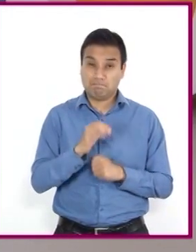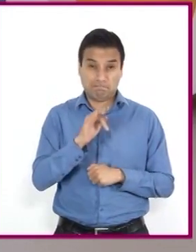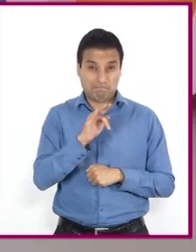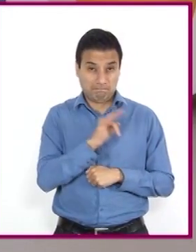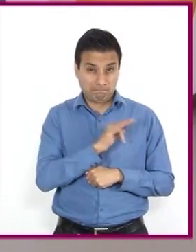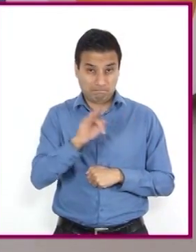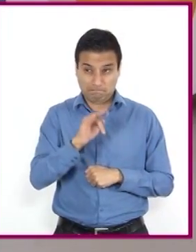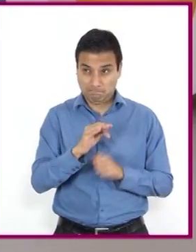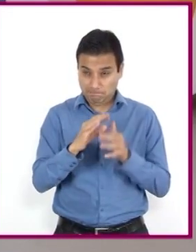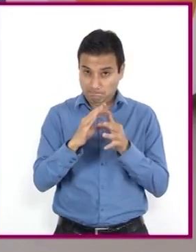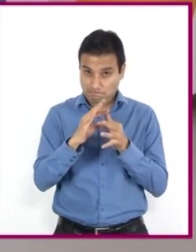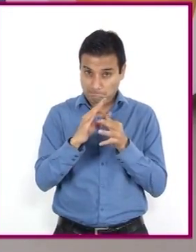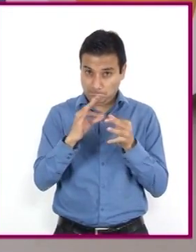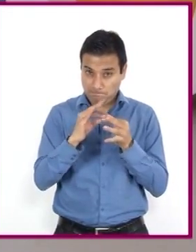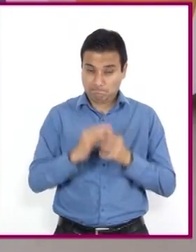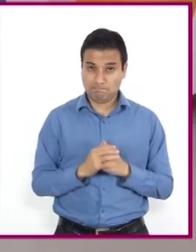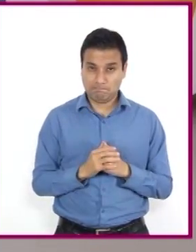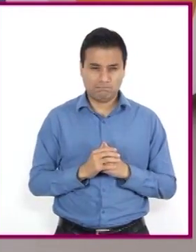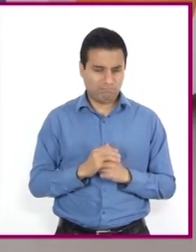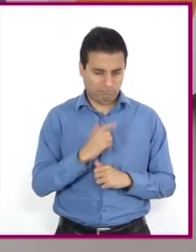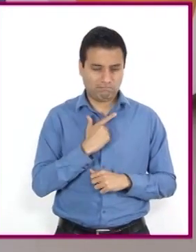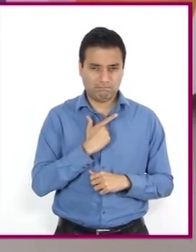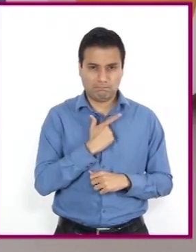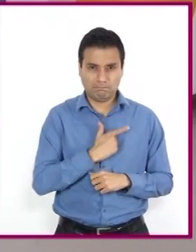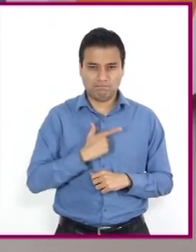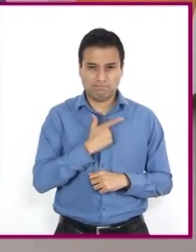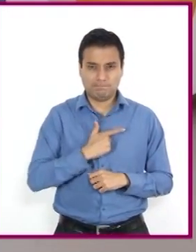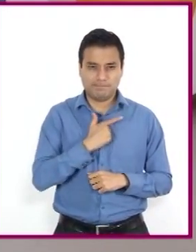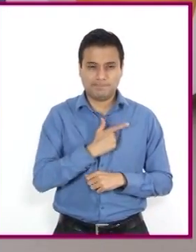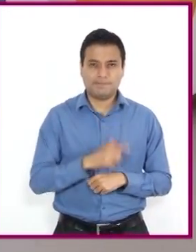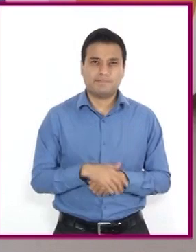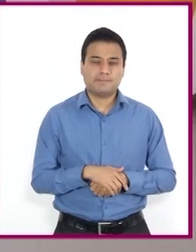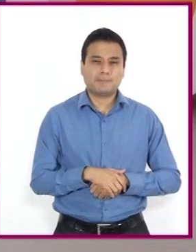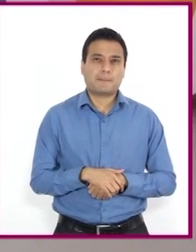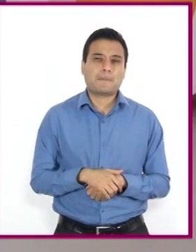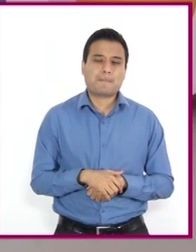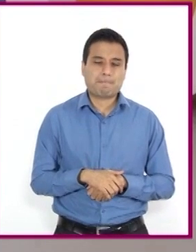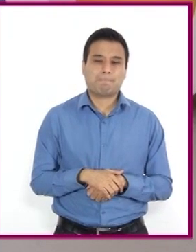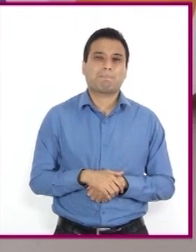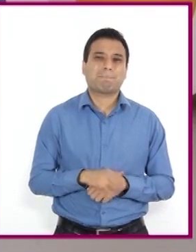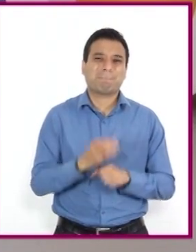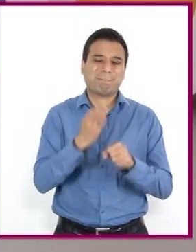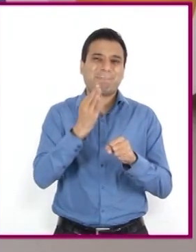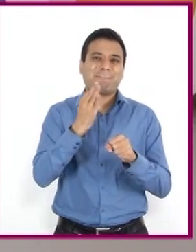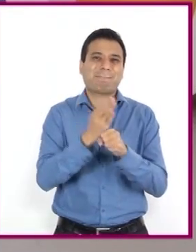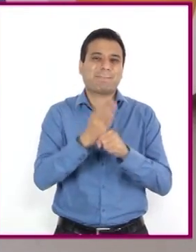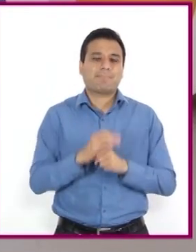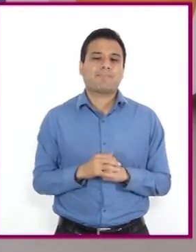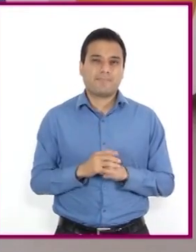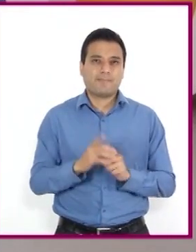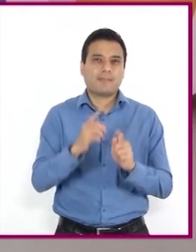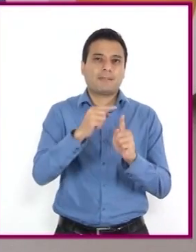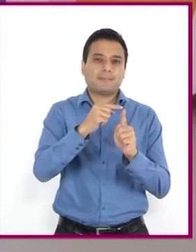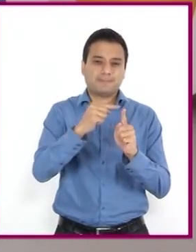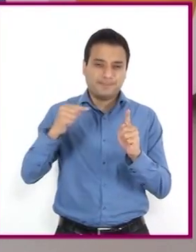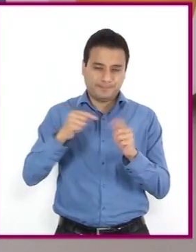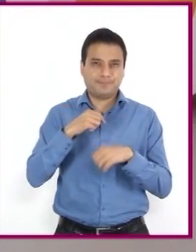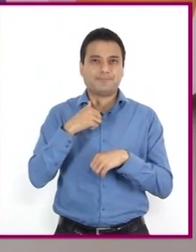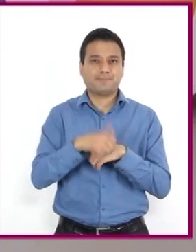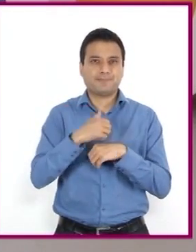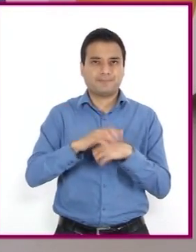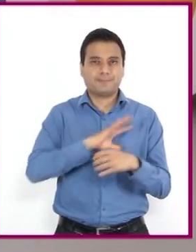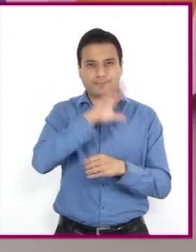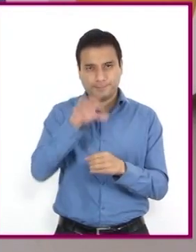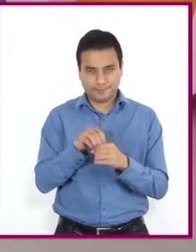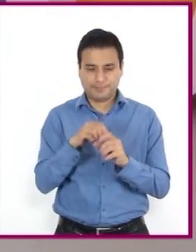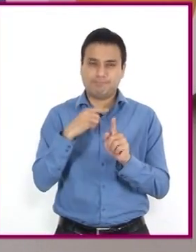a plantearlo y explicarlo? Con gusto, maestro. Hasta ahora hemos hecho divisiones con números enteros